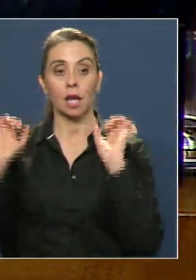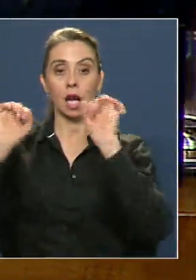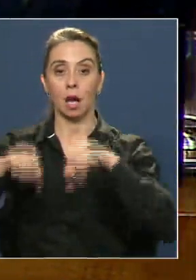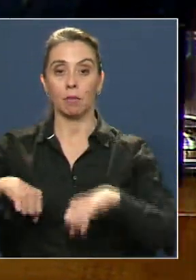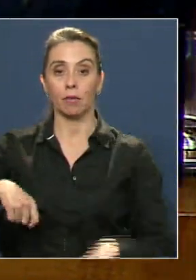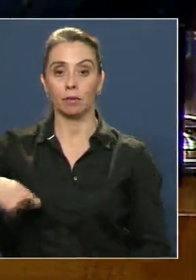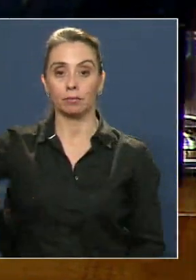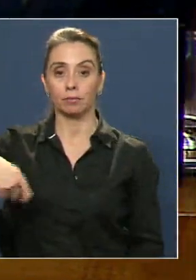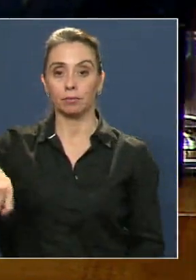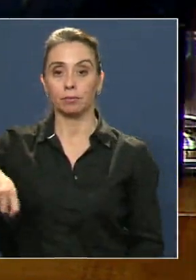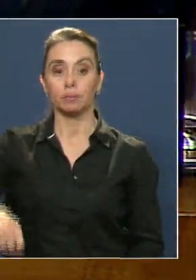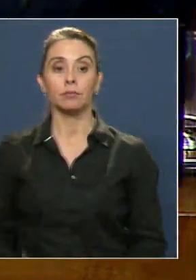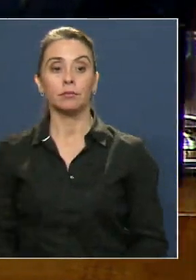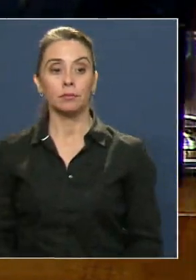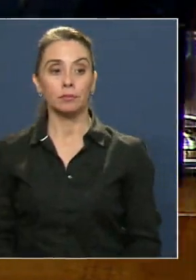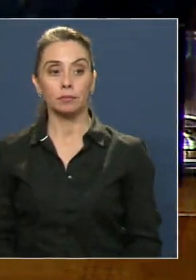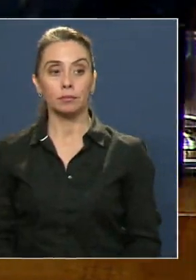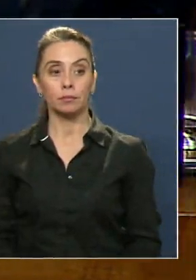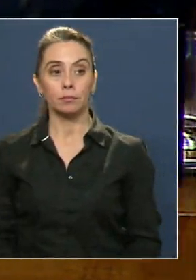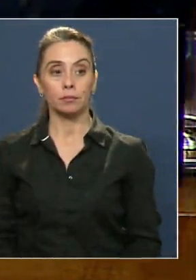Aprobado.